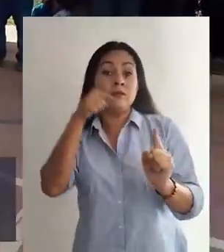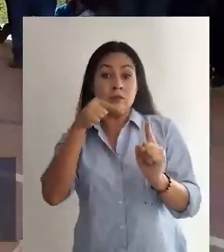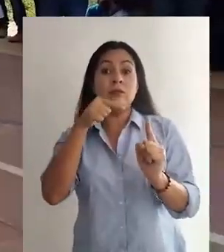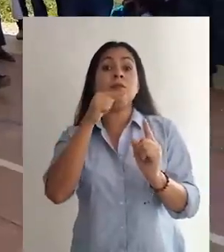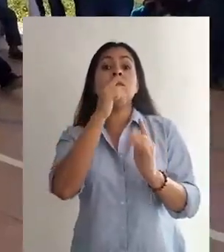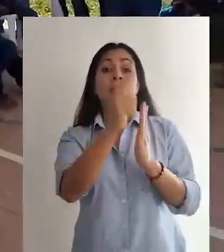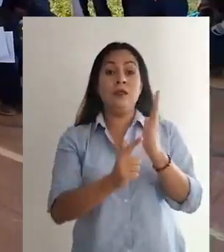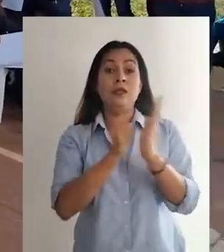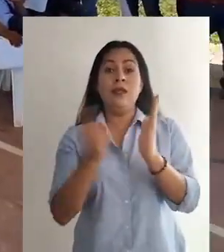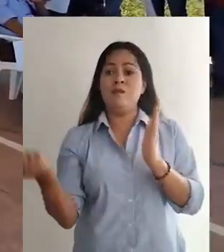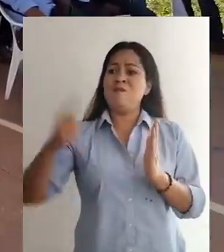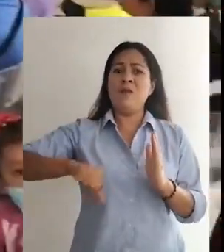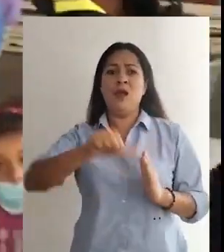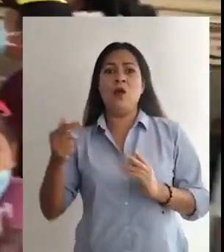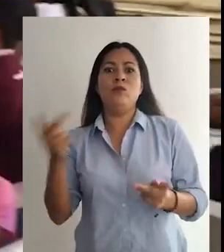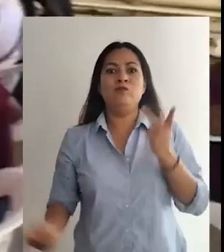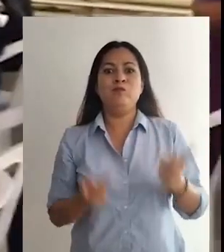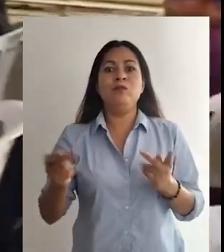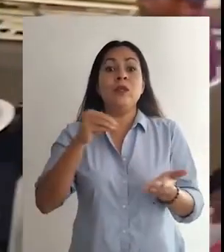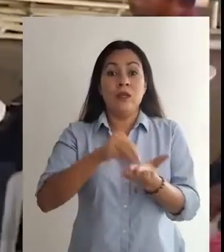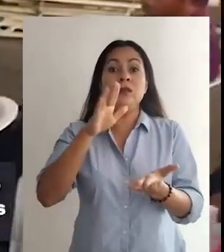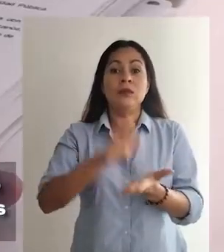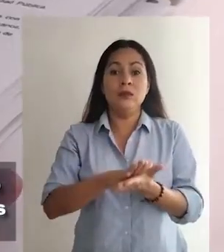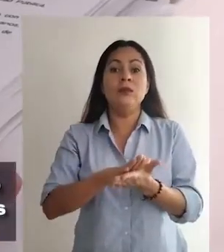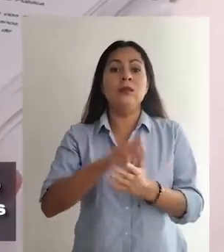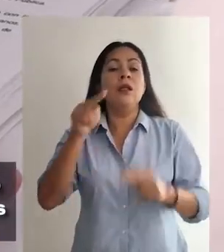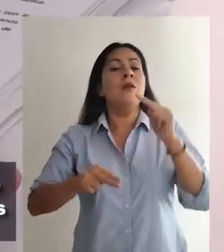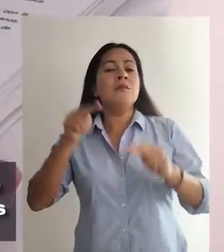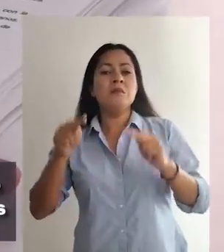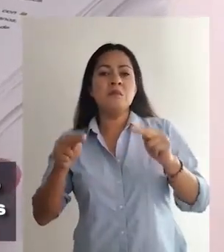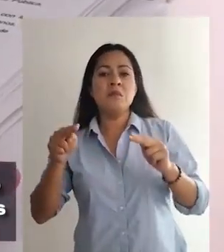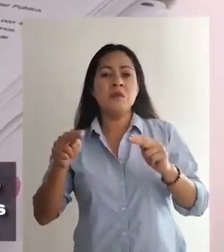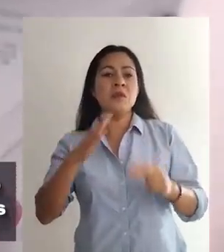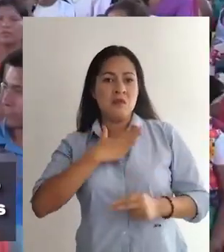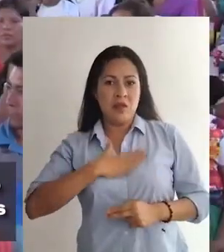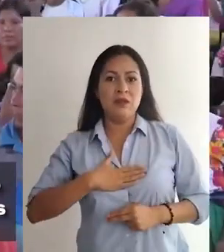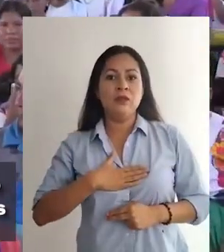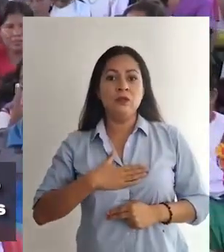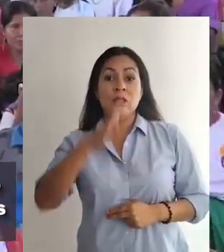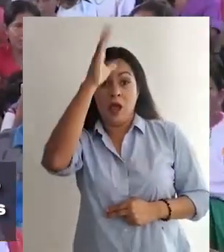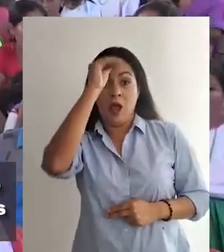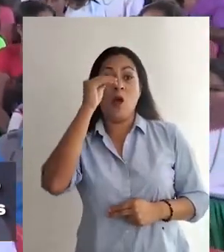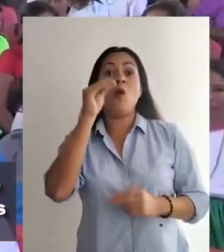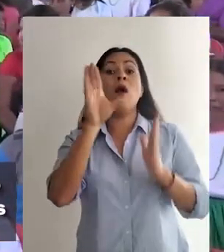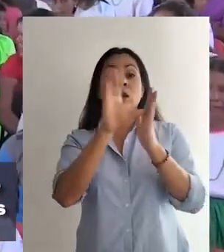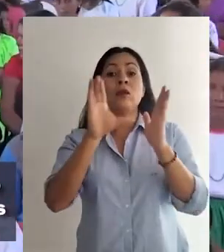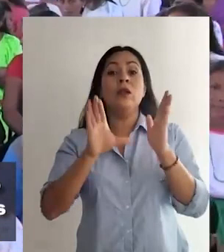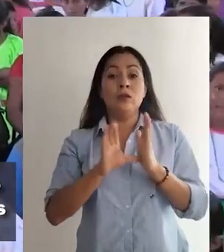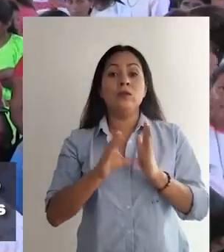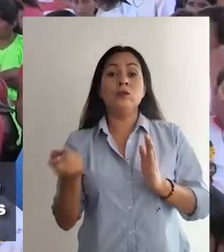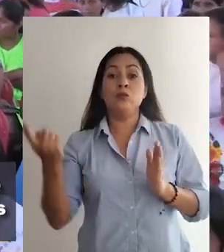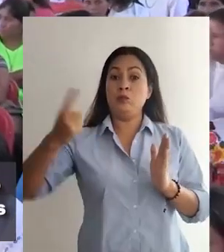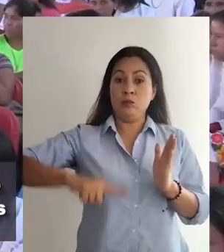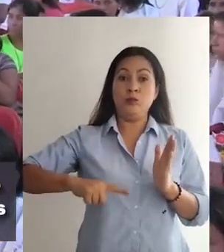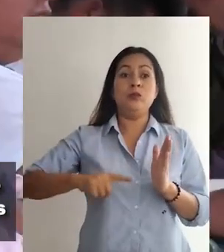rija todas las demás consultas y en la que se establecen los parámetros para este ejercicio democrático, de acuerdo a los estándares que marcan